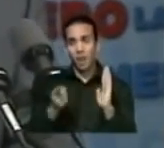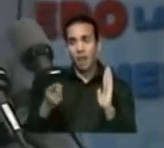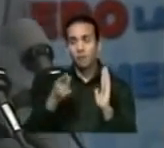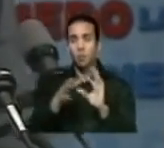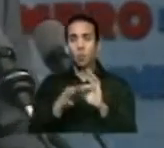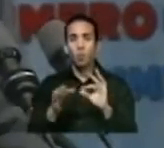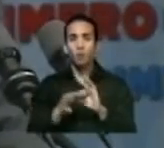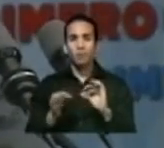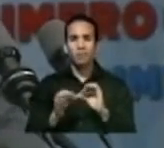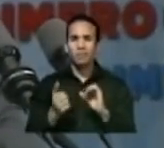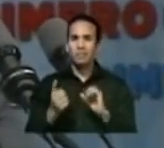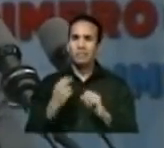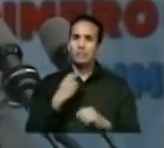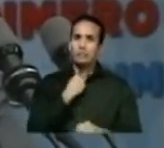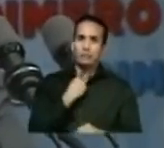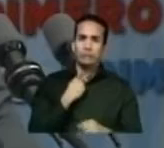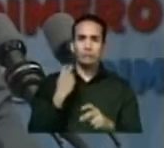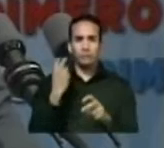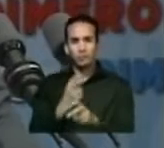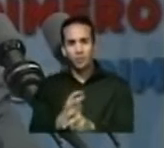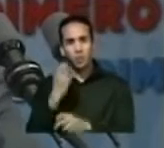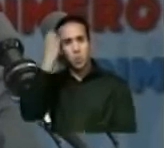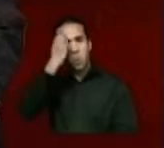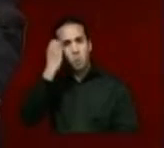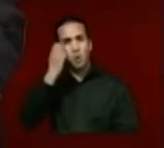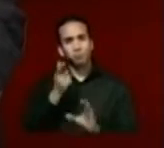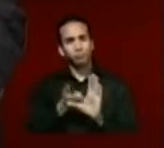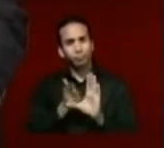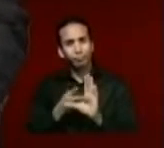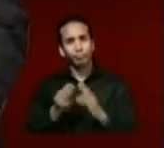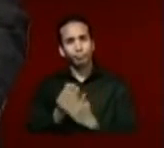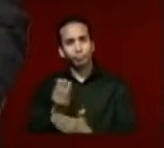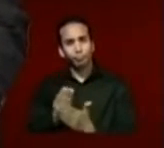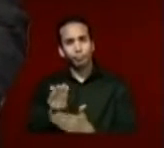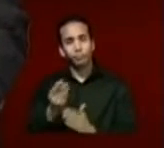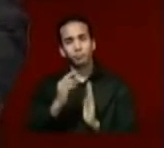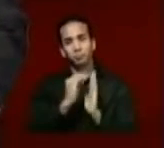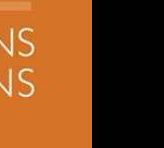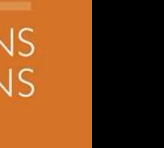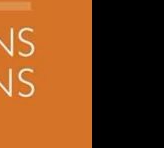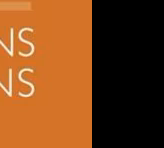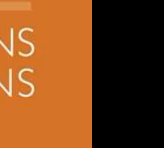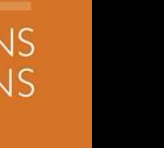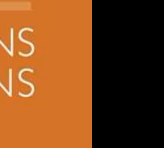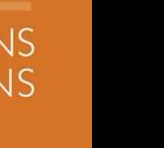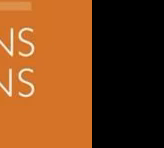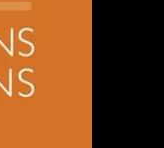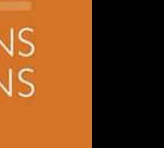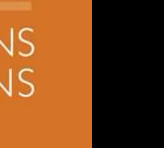ser su gestión en el Medio Oriente y Europa. Bueno, y lo